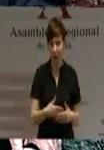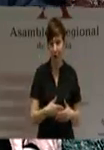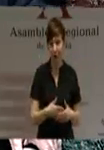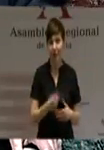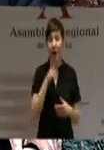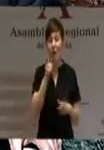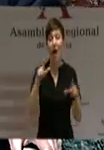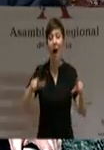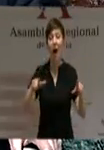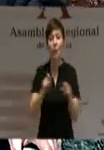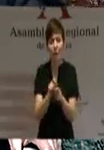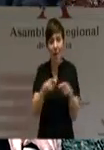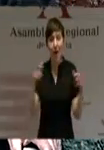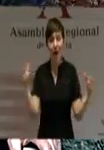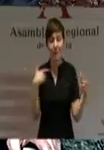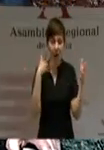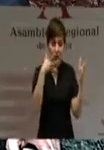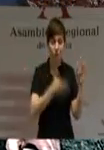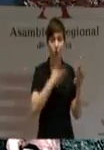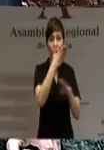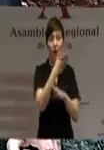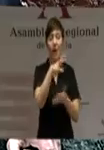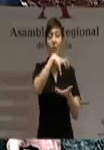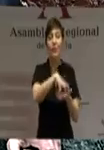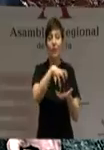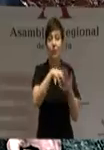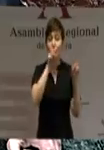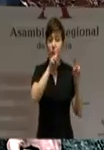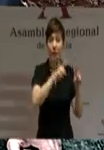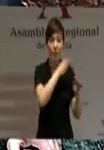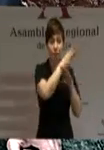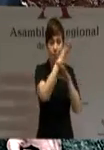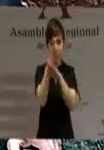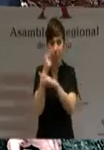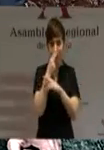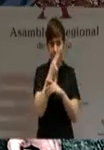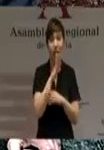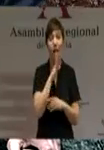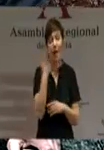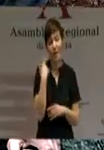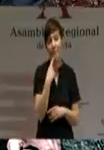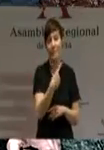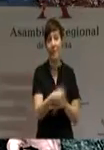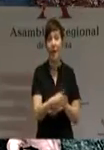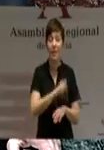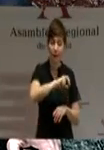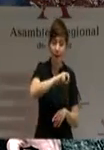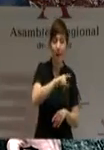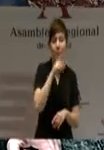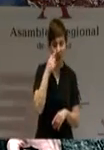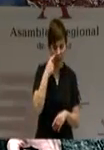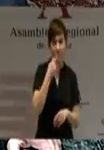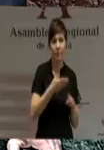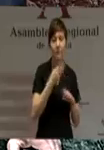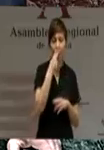aula. Visite también los centros de enseñanza, señor Garre, en ese viaje a la calle. Yo la piso todos los días.